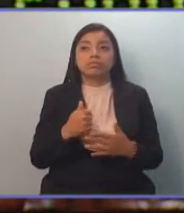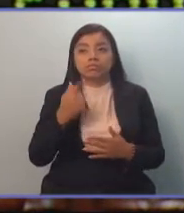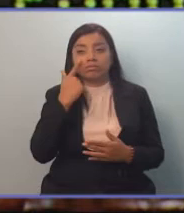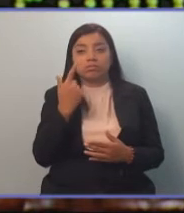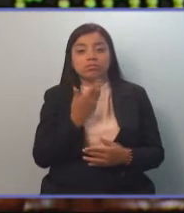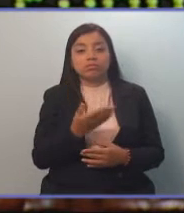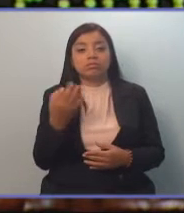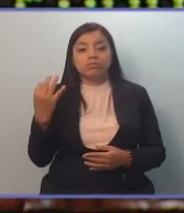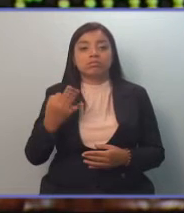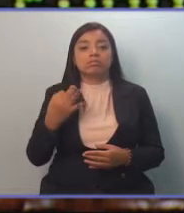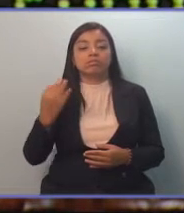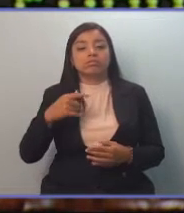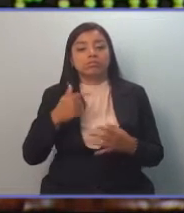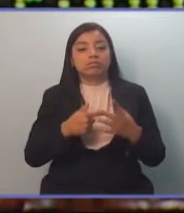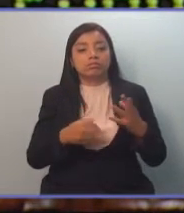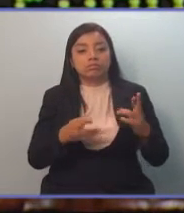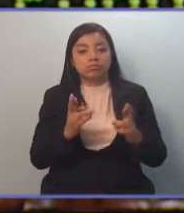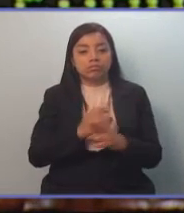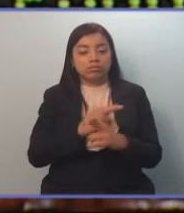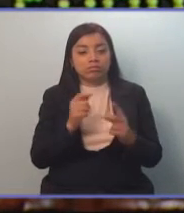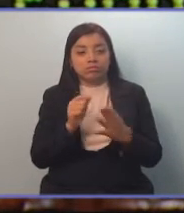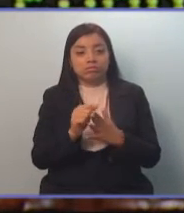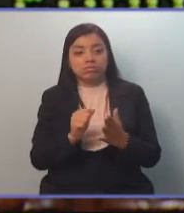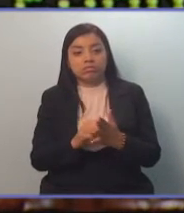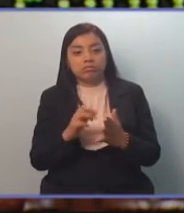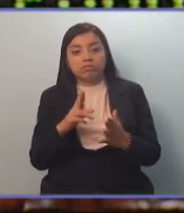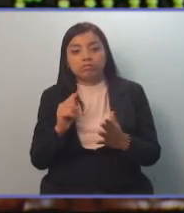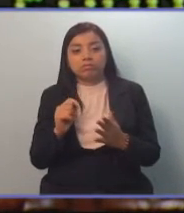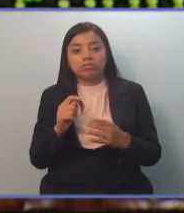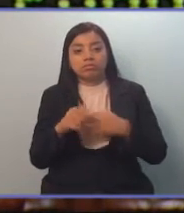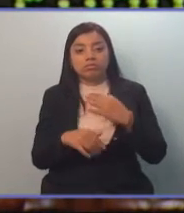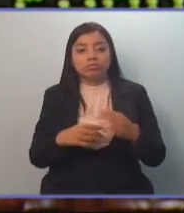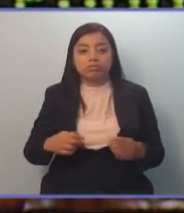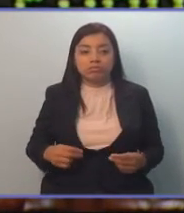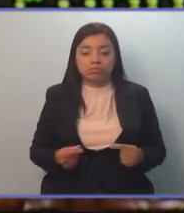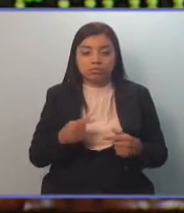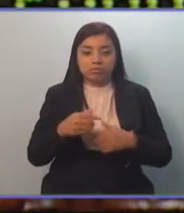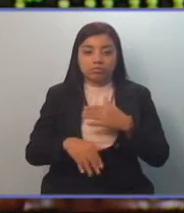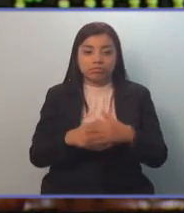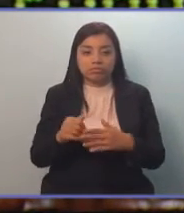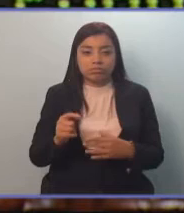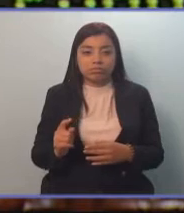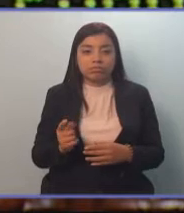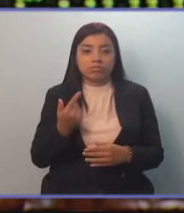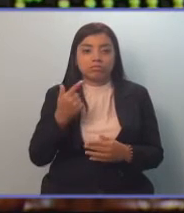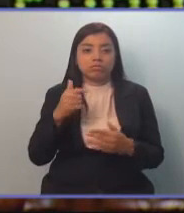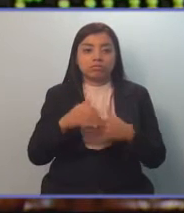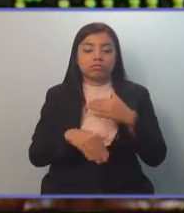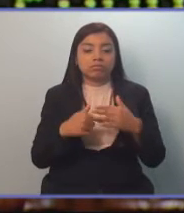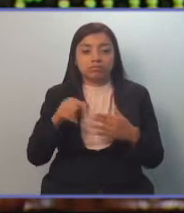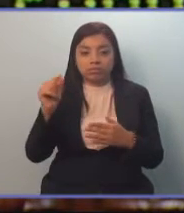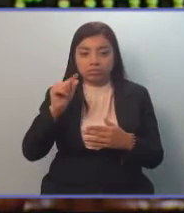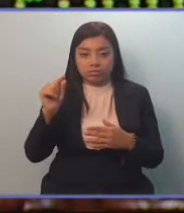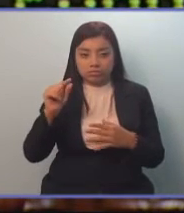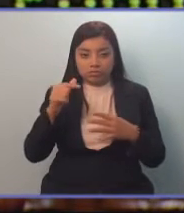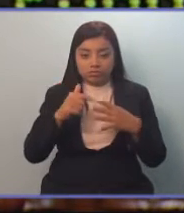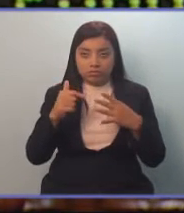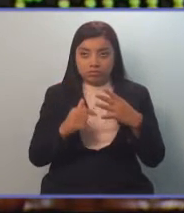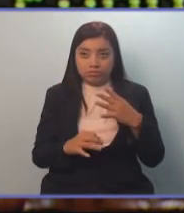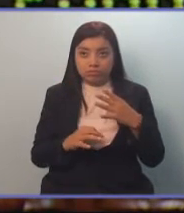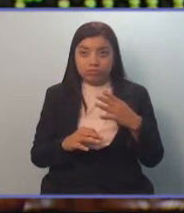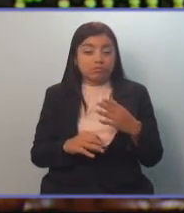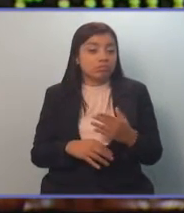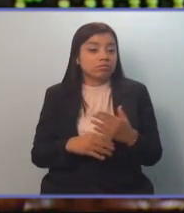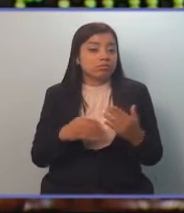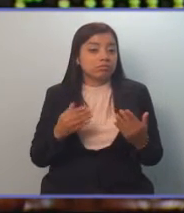e importancia de reformar algunos artículos para facilitar el trabajo y acceso a los permisos y licencias, sin que exista